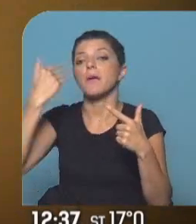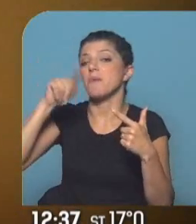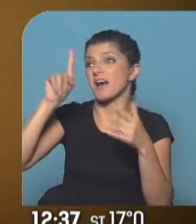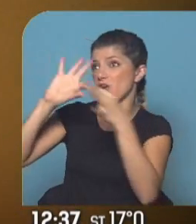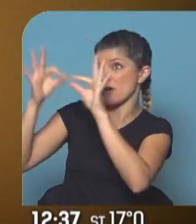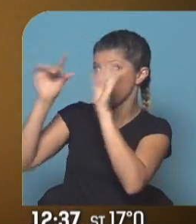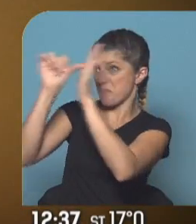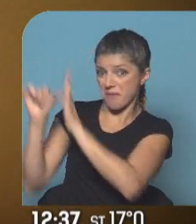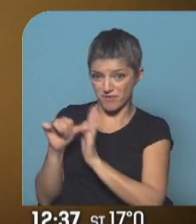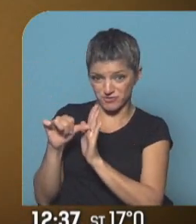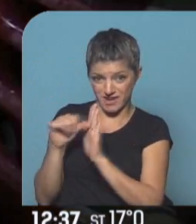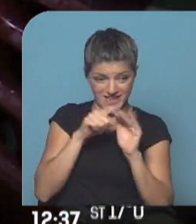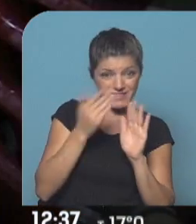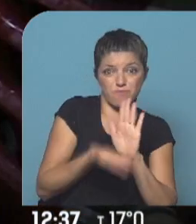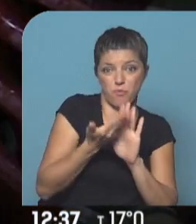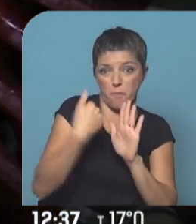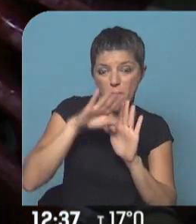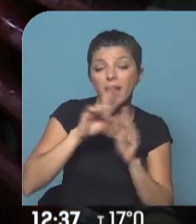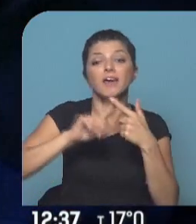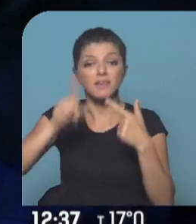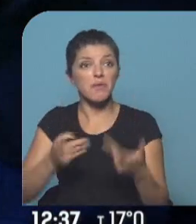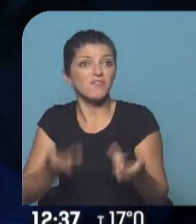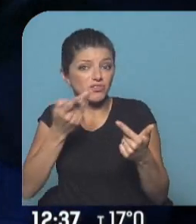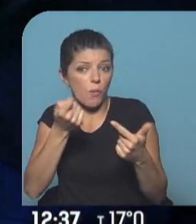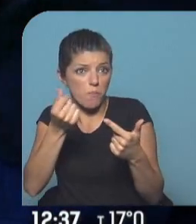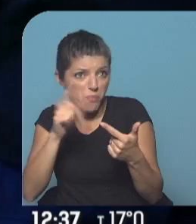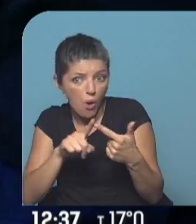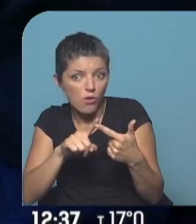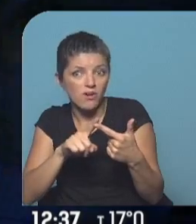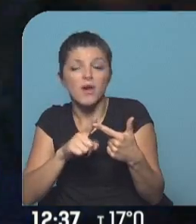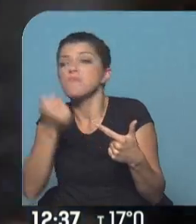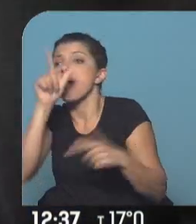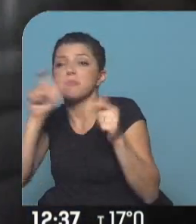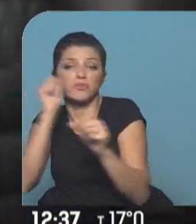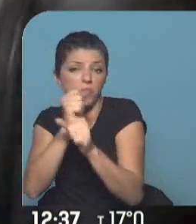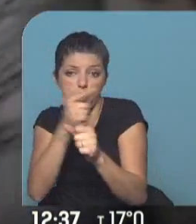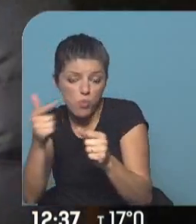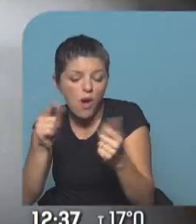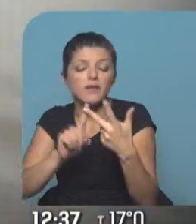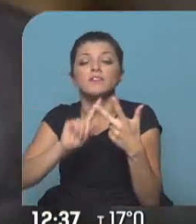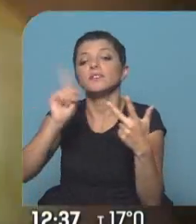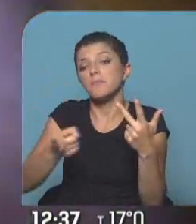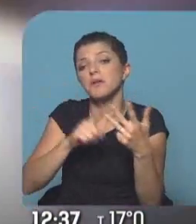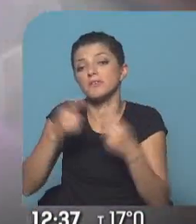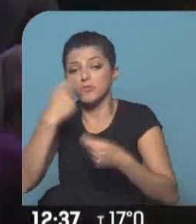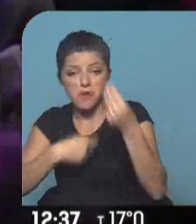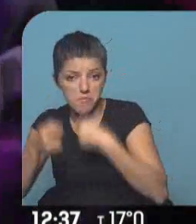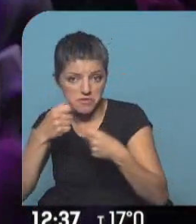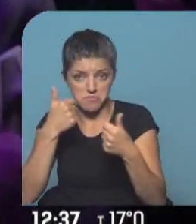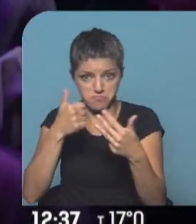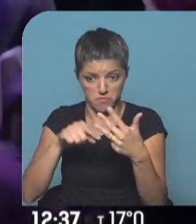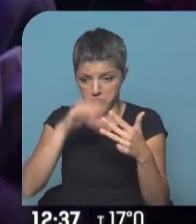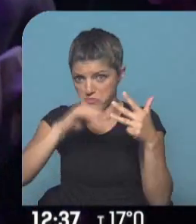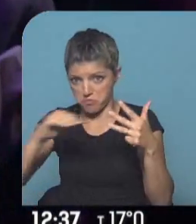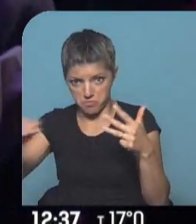europeo, a la par que mantiene una muy baja inflación, alto índice de ocupación y un consumo interno sostenido.